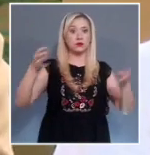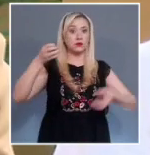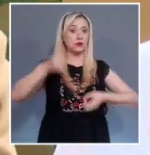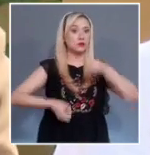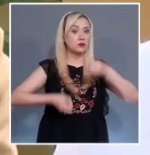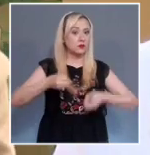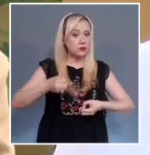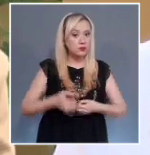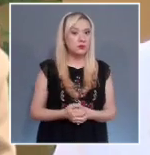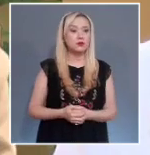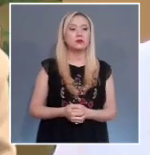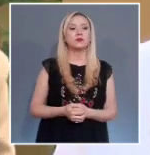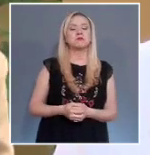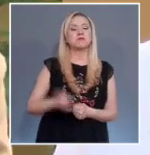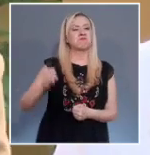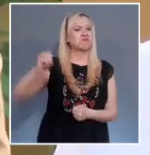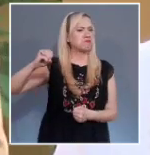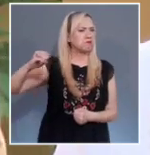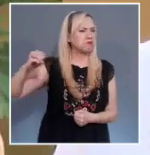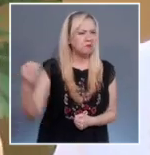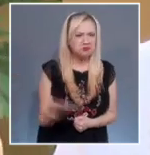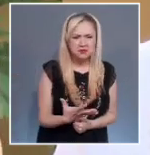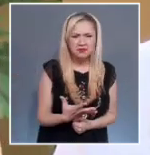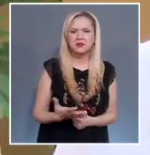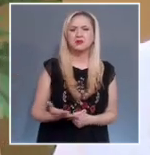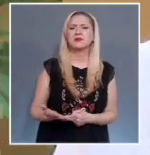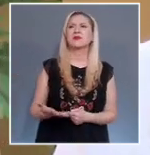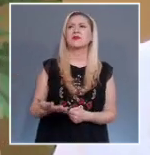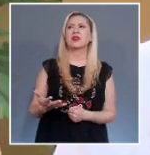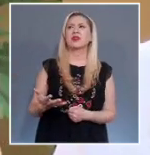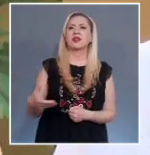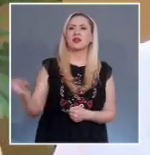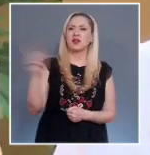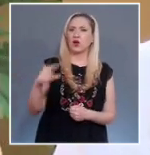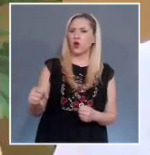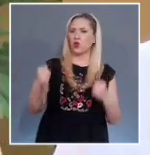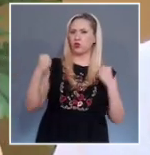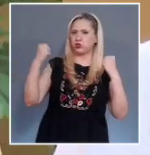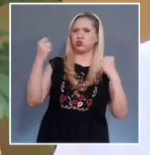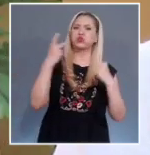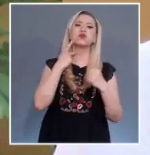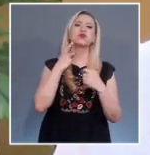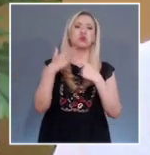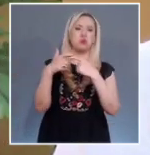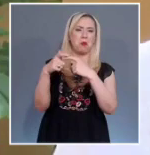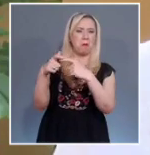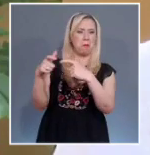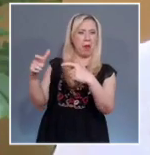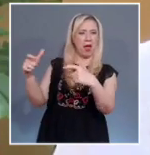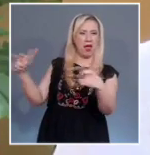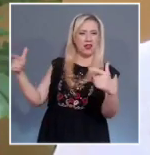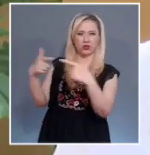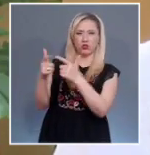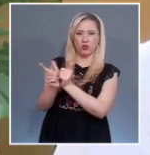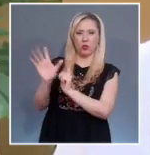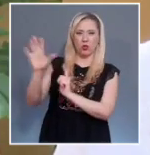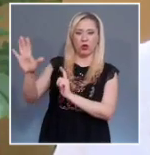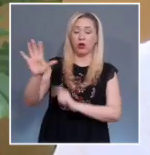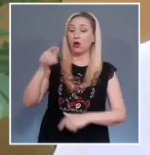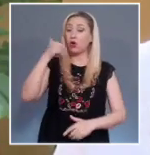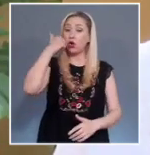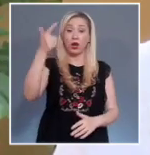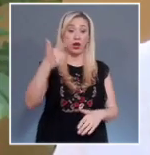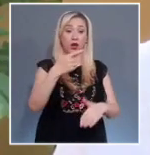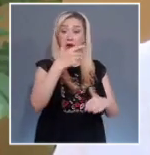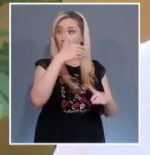haya resabios o digamos de las oligarquías partidistas que no quieran cumplirla, ¿de acuerdo? Y